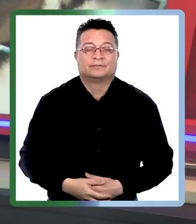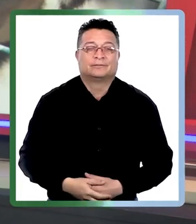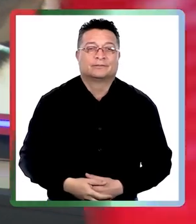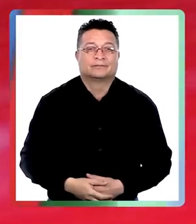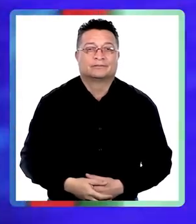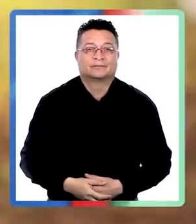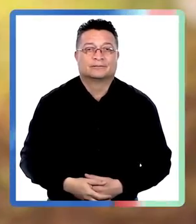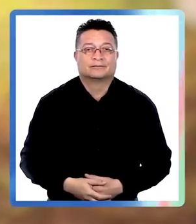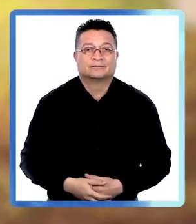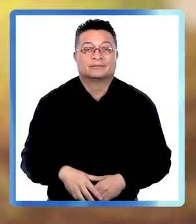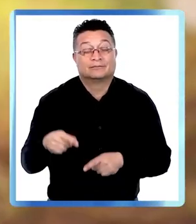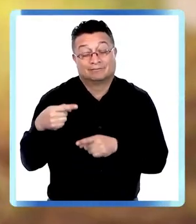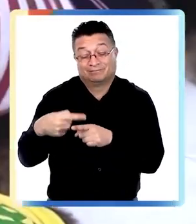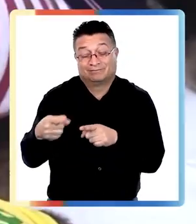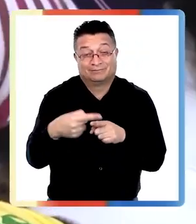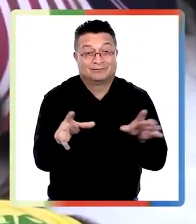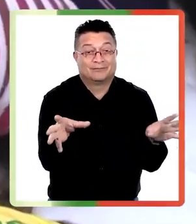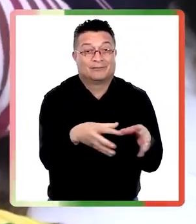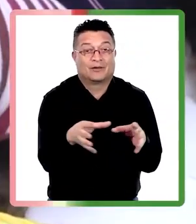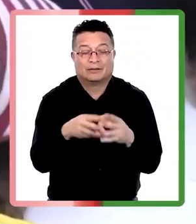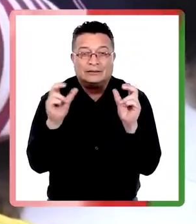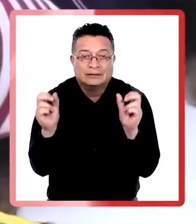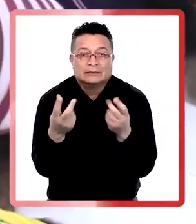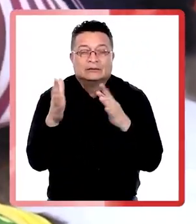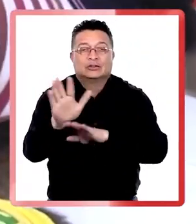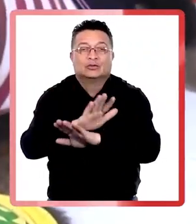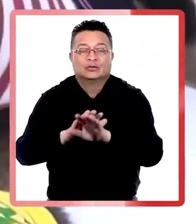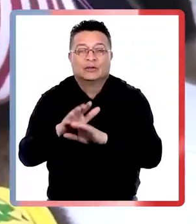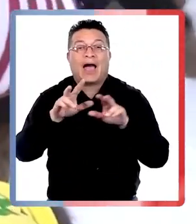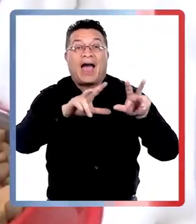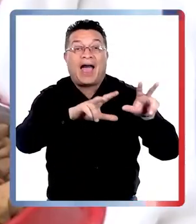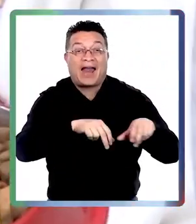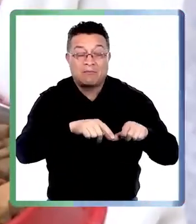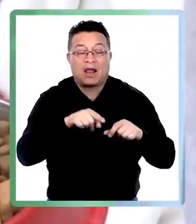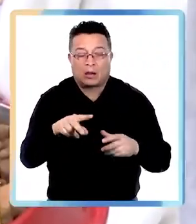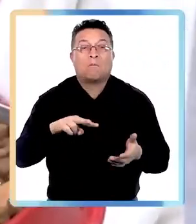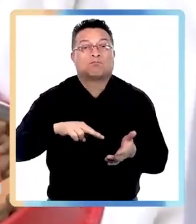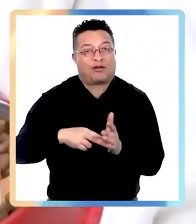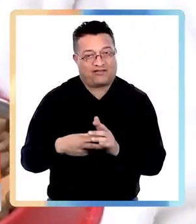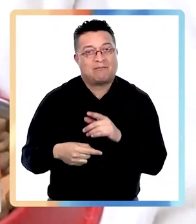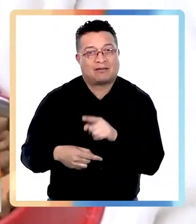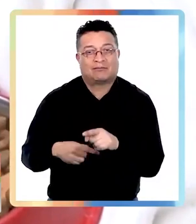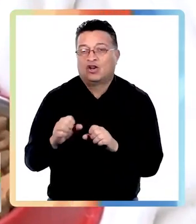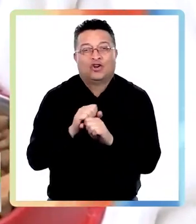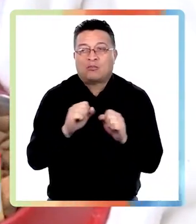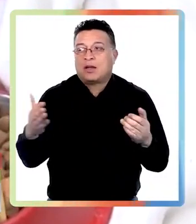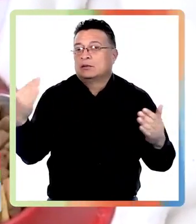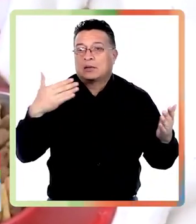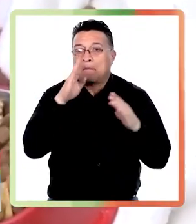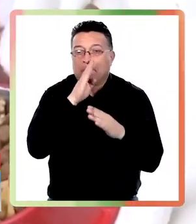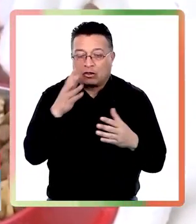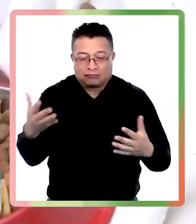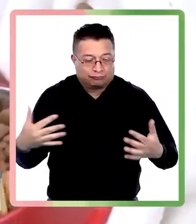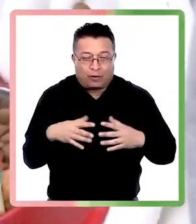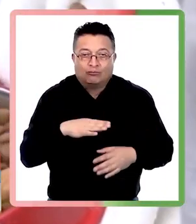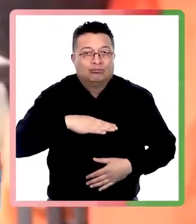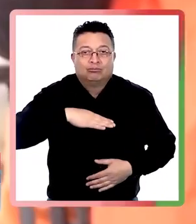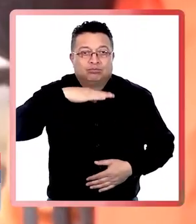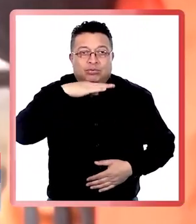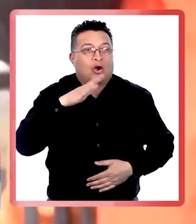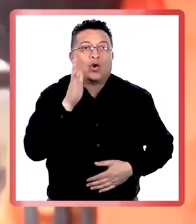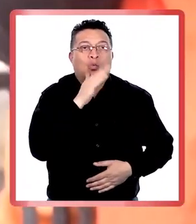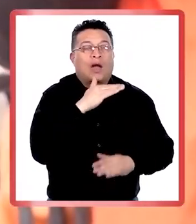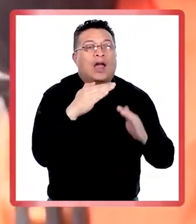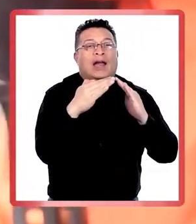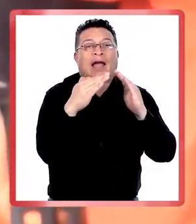informa. Las diversas agrupaciones de rescate de mascotas viven un preocupante problema, ya que no pueden recibir más perros debido a